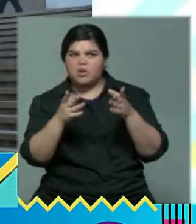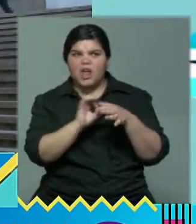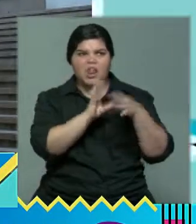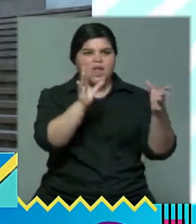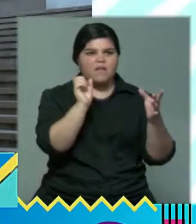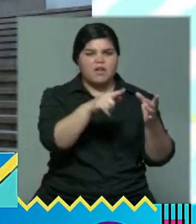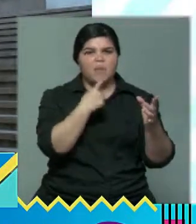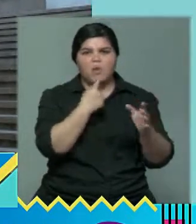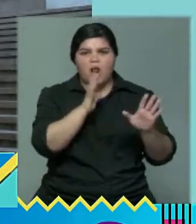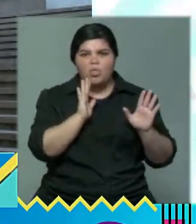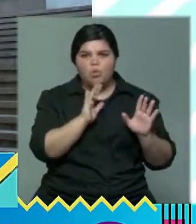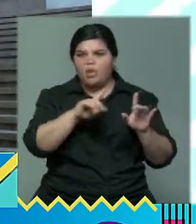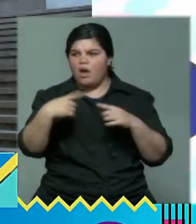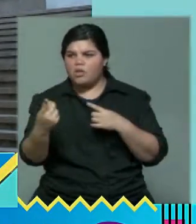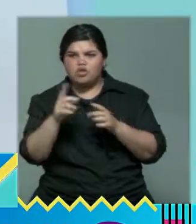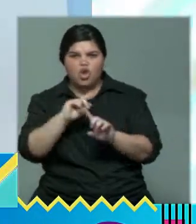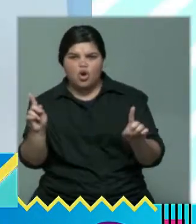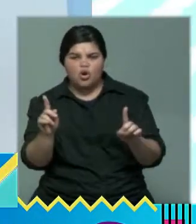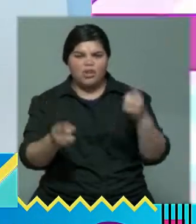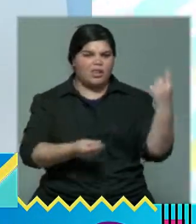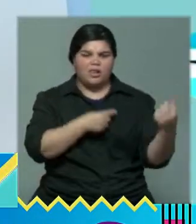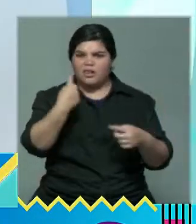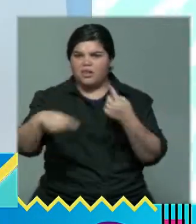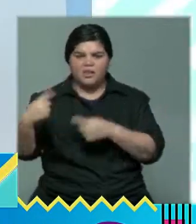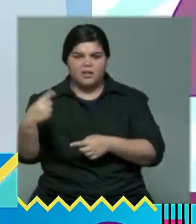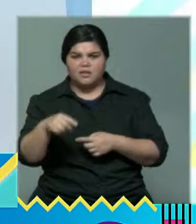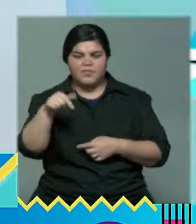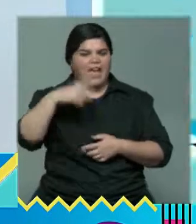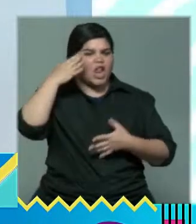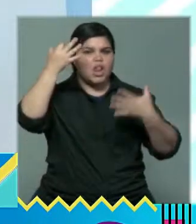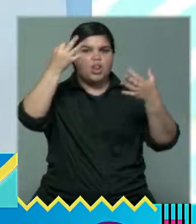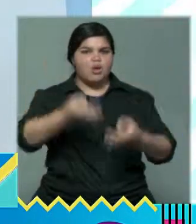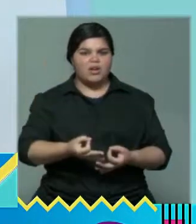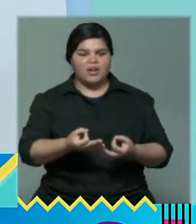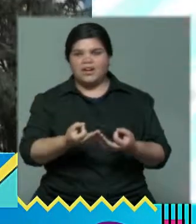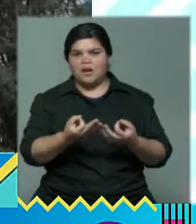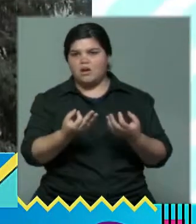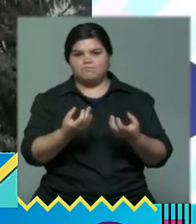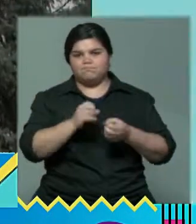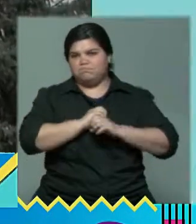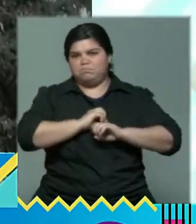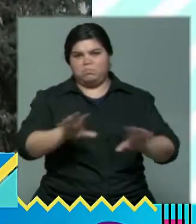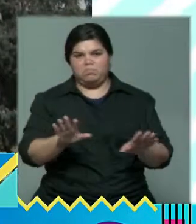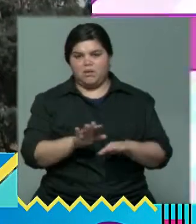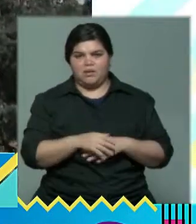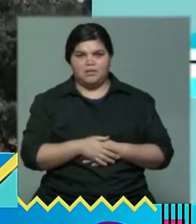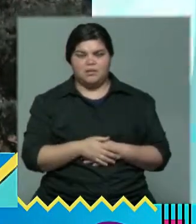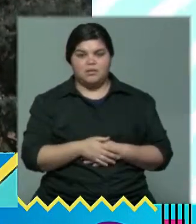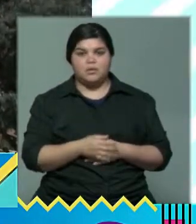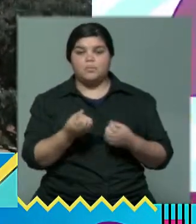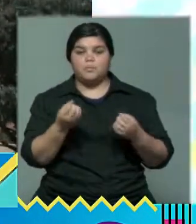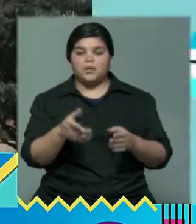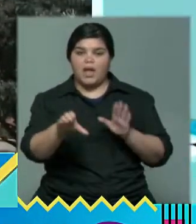qué no para este, y así empieza a perder lógica y tienen razón, porque pierde un sentido que cuando